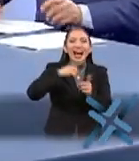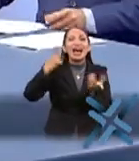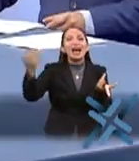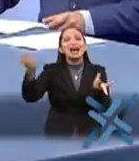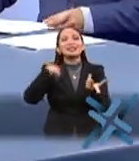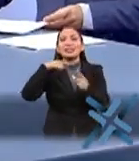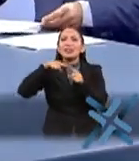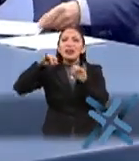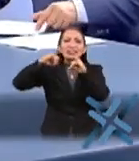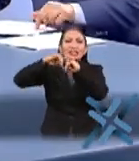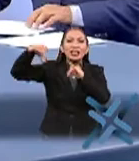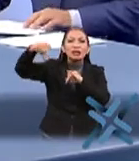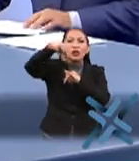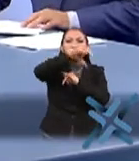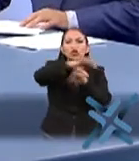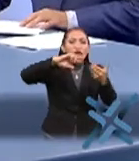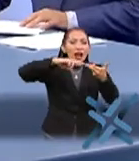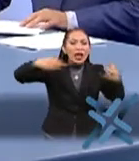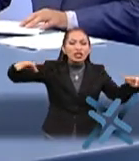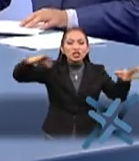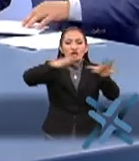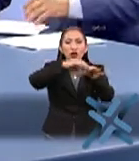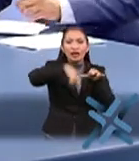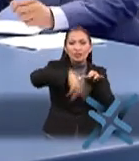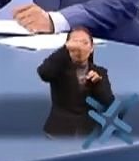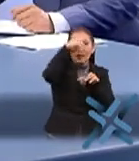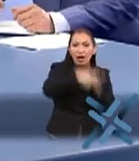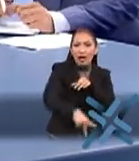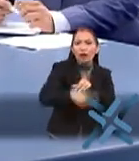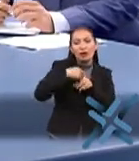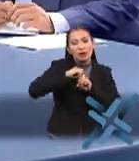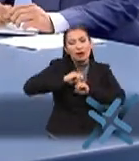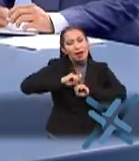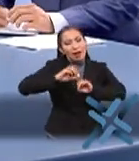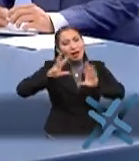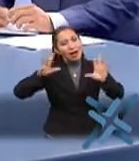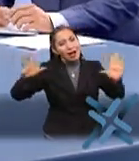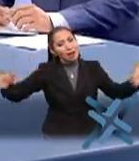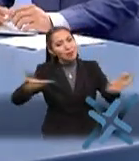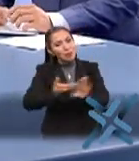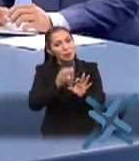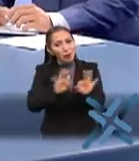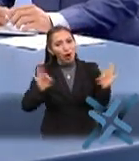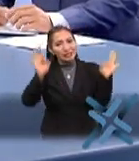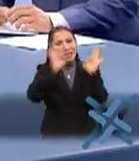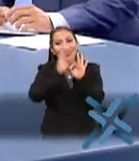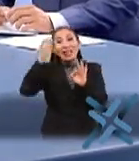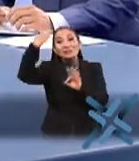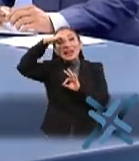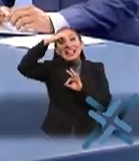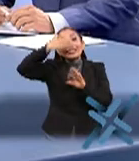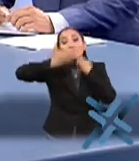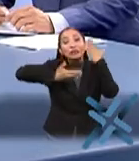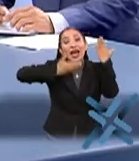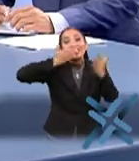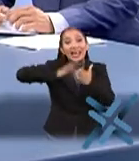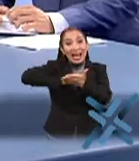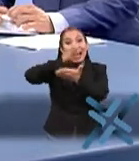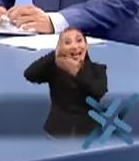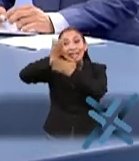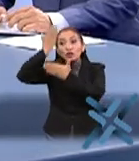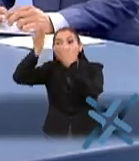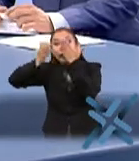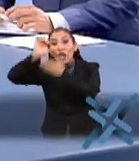instituciones educativas, los lazos que tienen con nuestro país y, por supuesto, muy importantemente, la experiencia de los estudiantes que han tenido